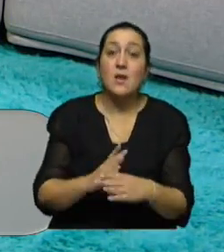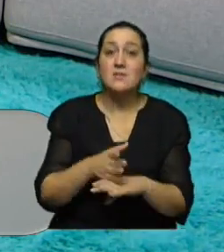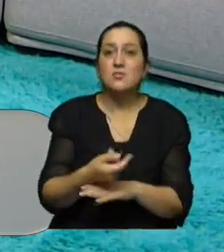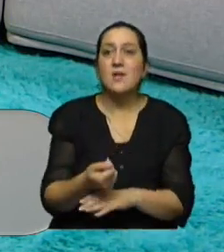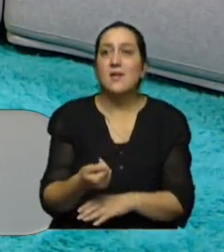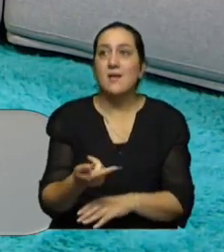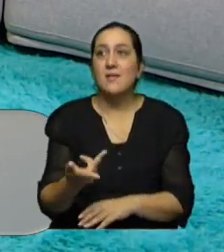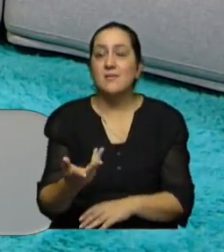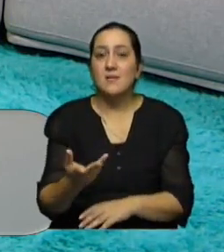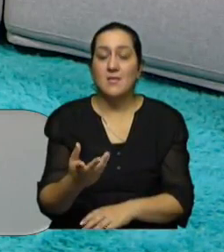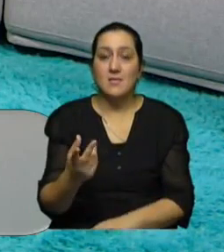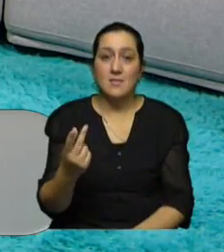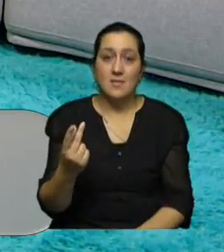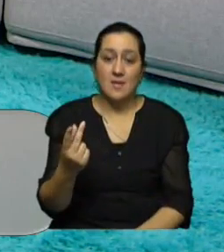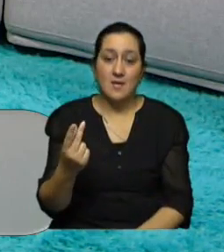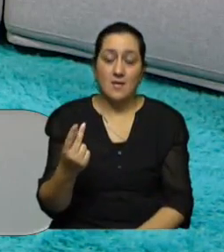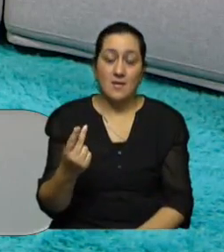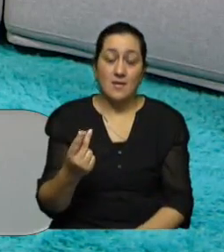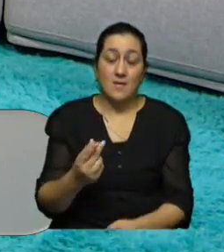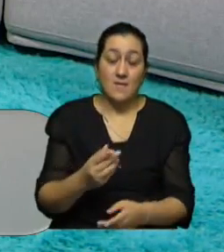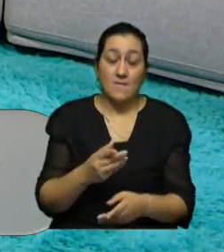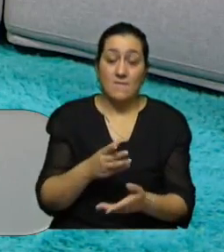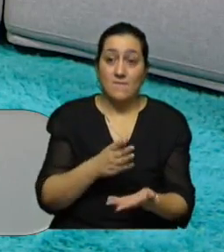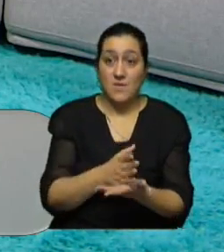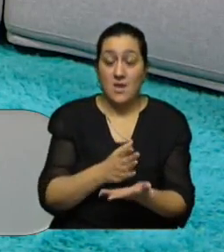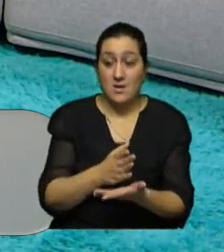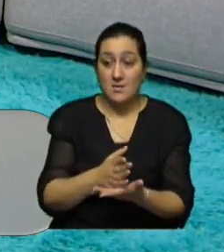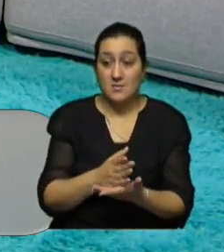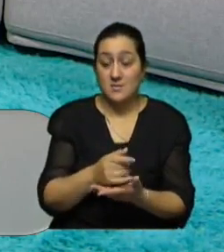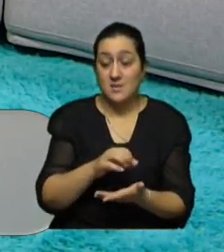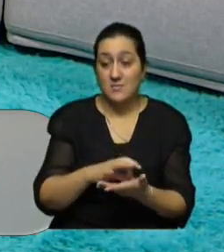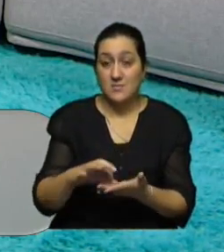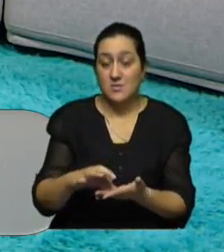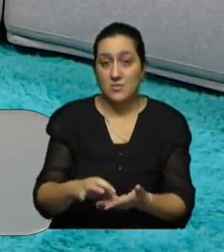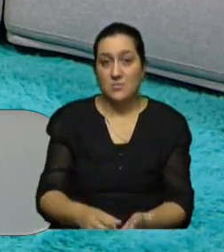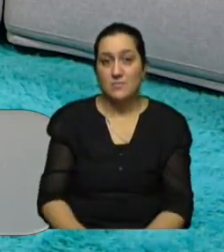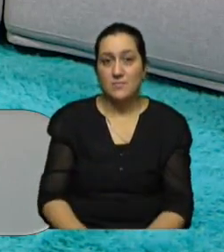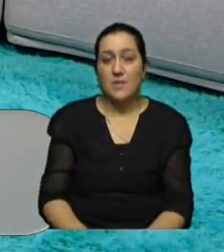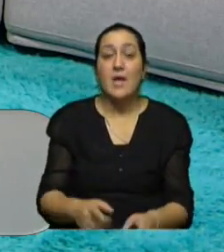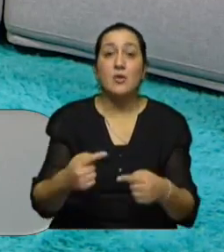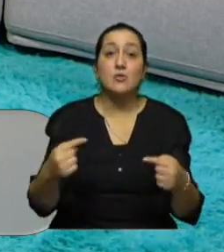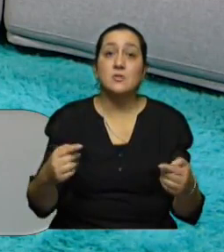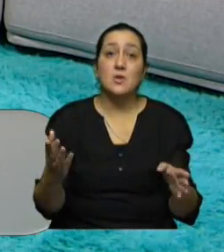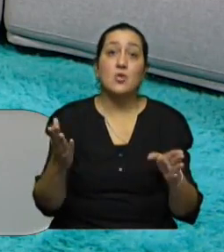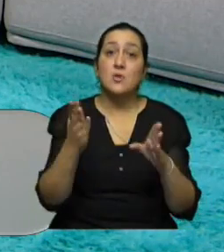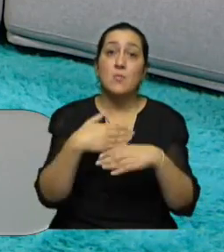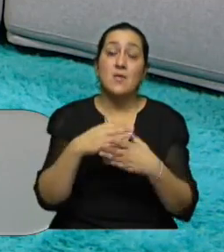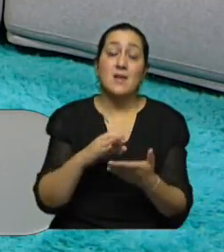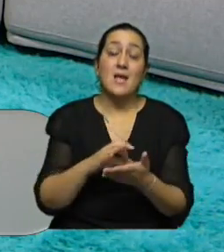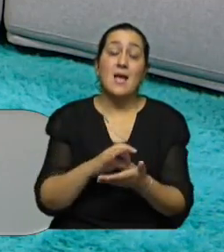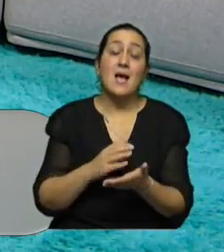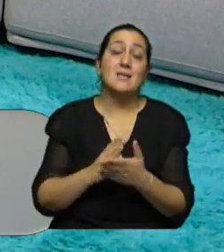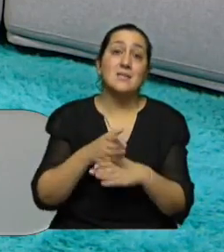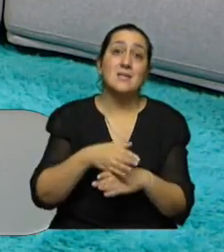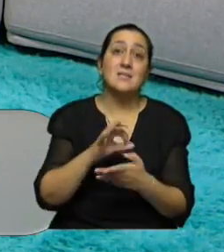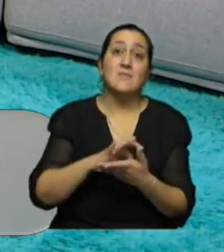cantidad de bienes y servicios que muchas veces, contando con ese nivel de ingresos, no se puede acceder a esos servicios de calidad.